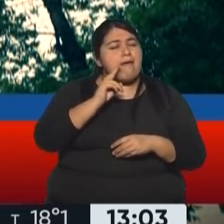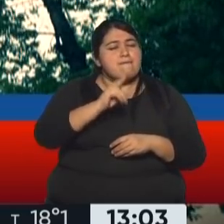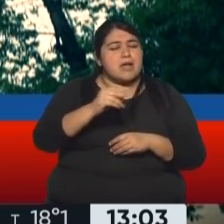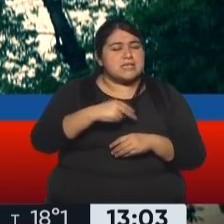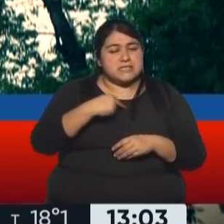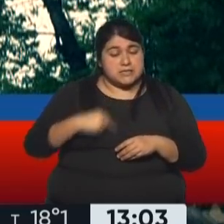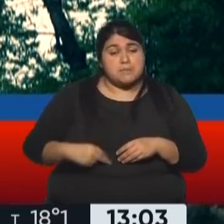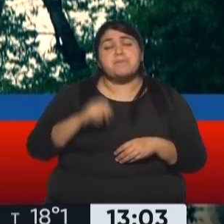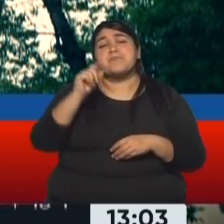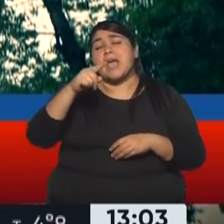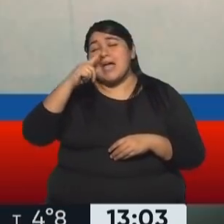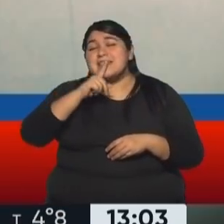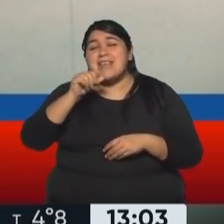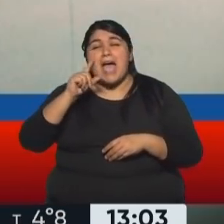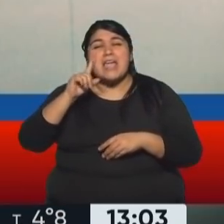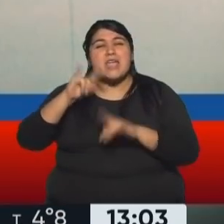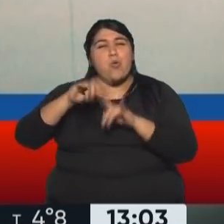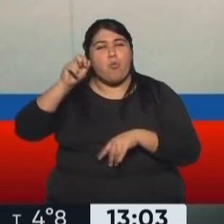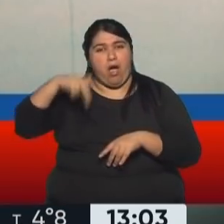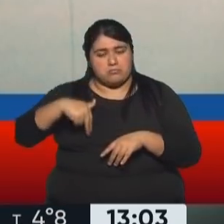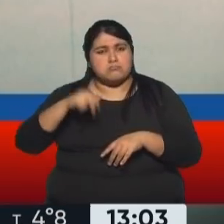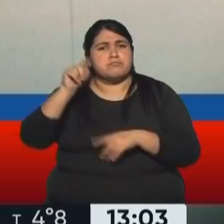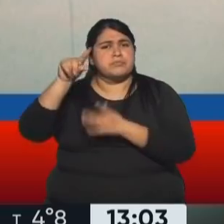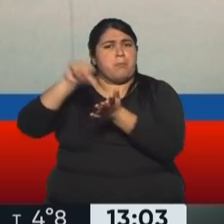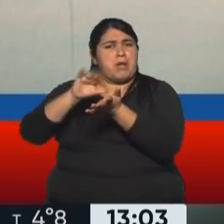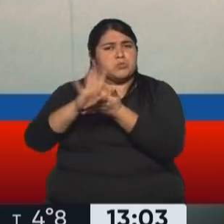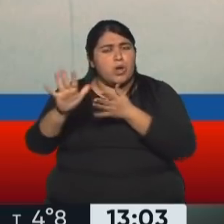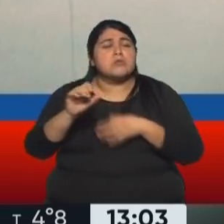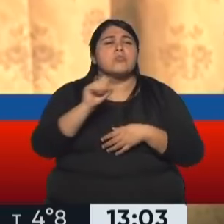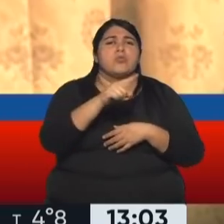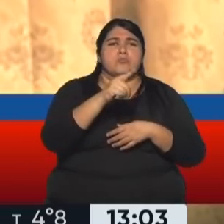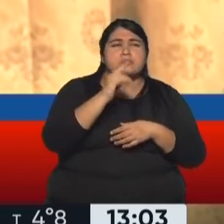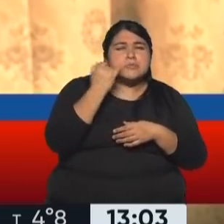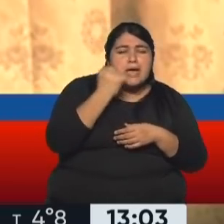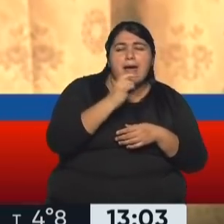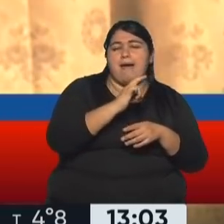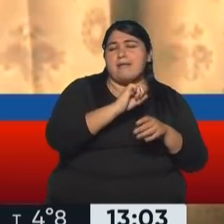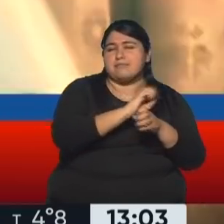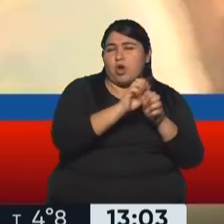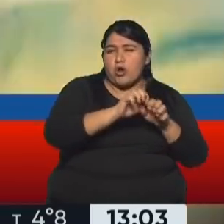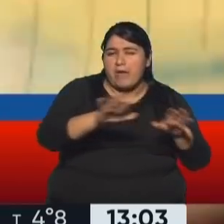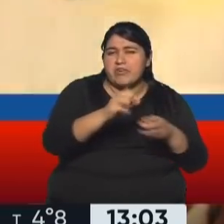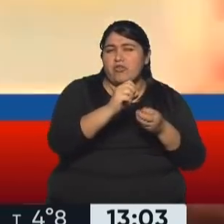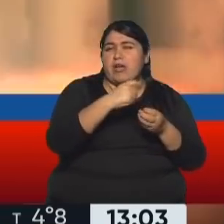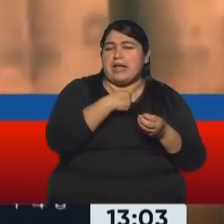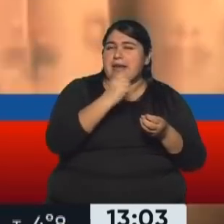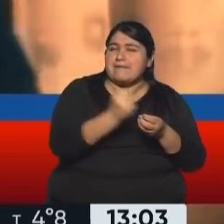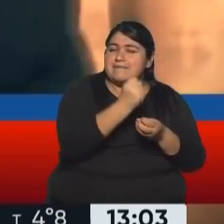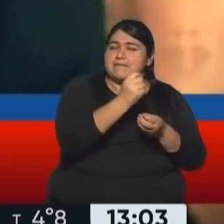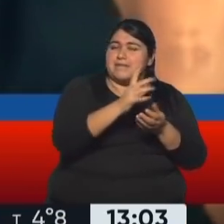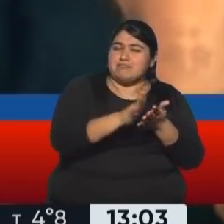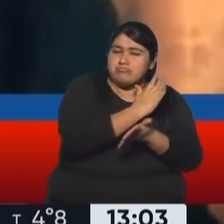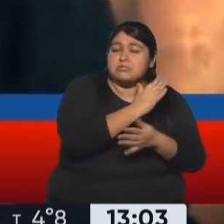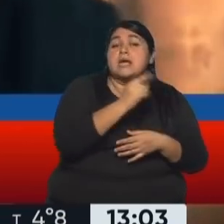a Taiwán como país, donó a la isla más de 1 millón de vacunas contra el coronavirus y envió a su viceministro de Defensa a advertir sobre